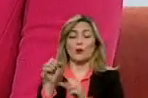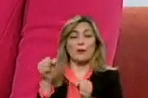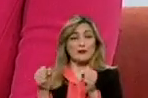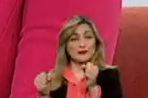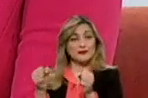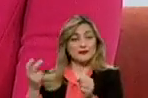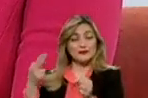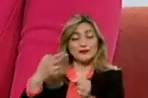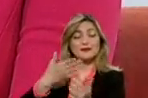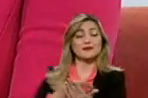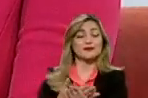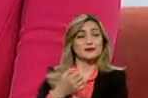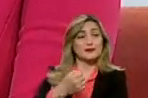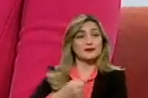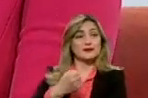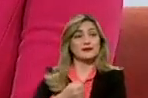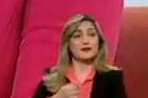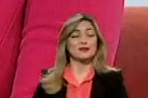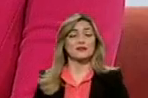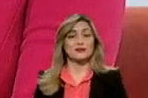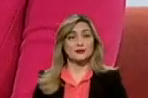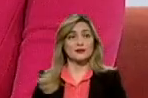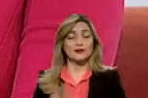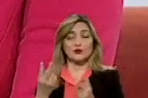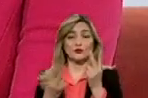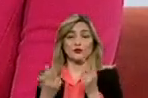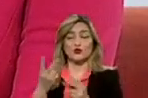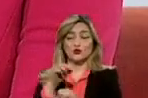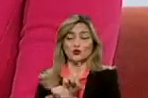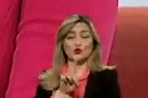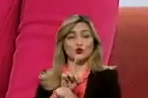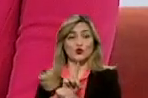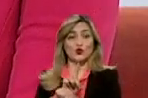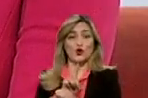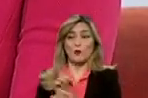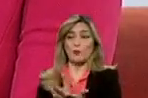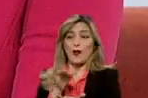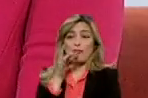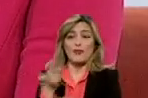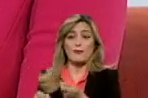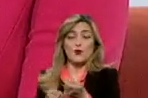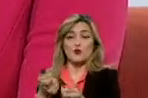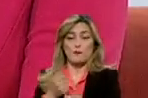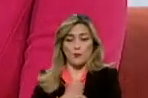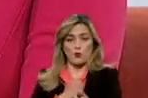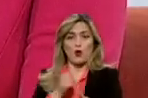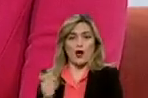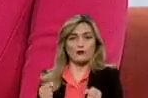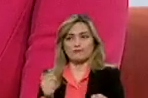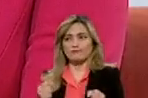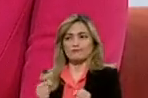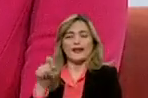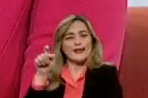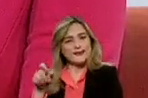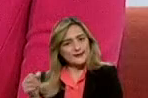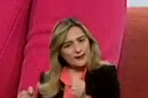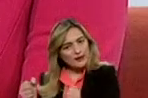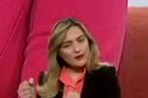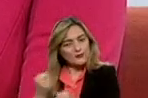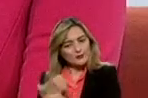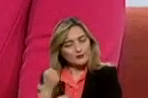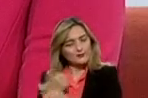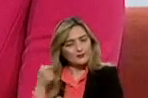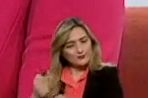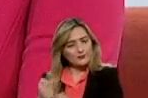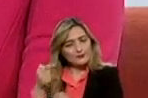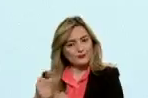para trabajar, por ejemplo, un visitador médico que tiene que salir necesariamente en su vehículo para poder trabajar todos